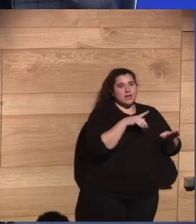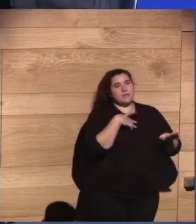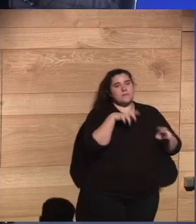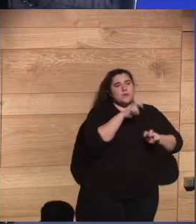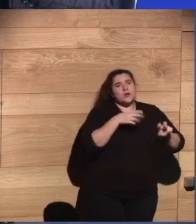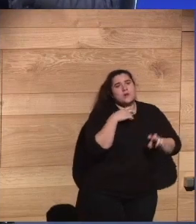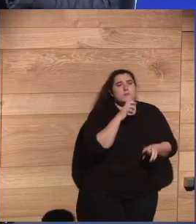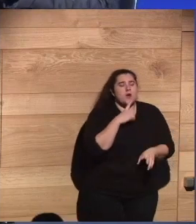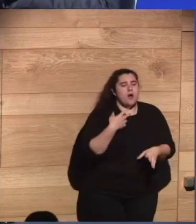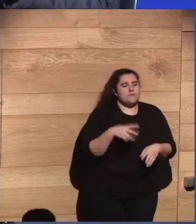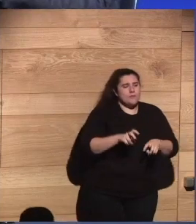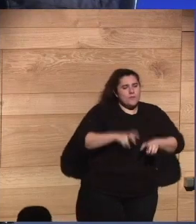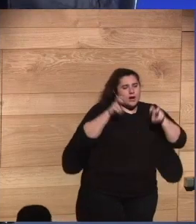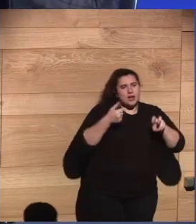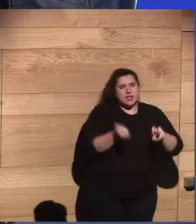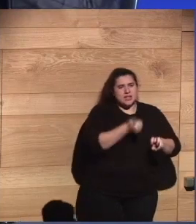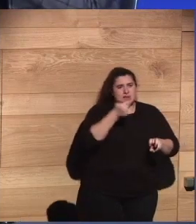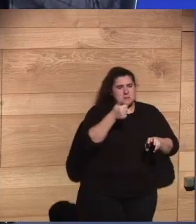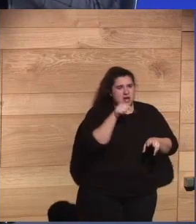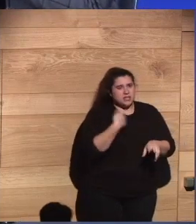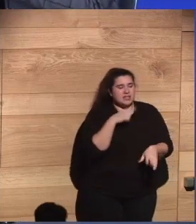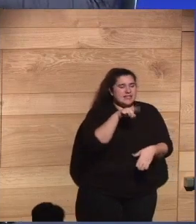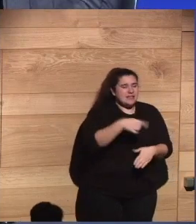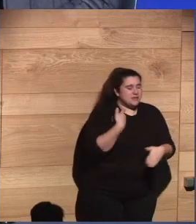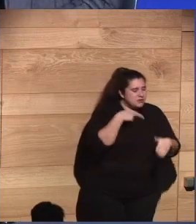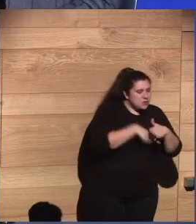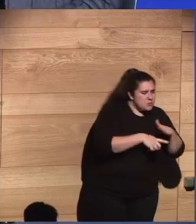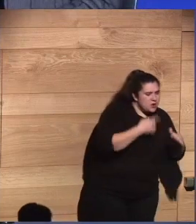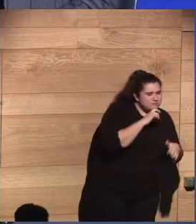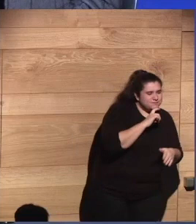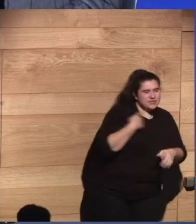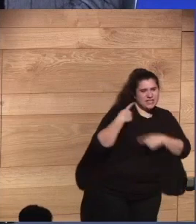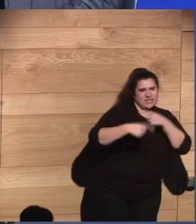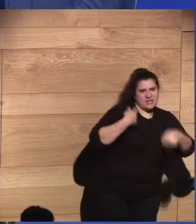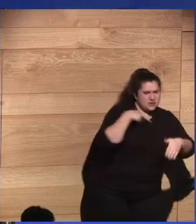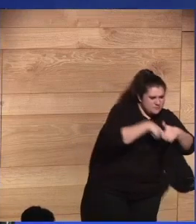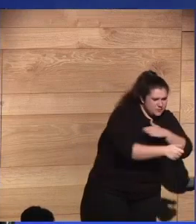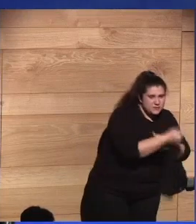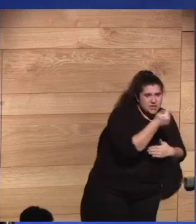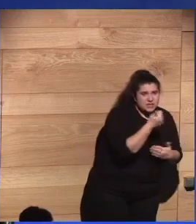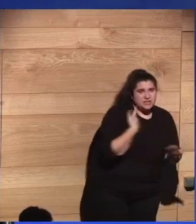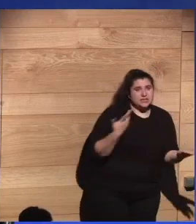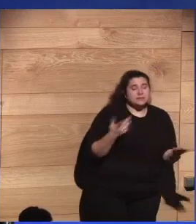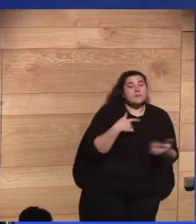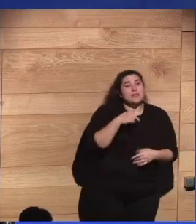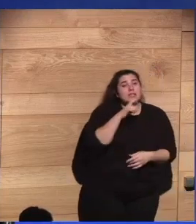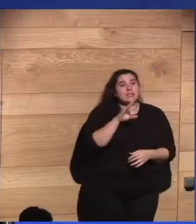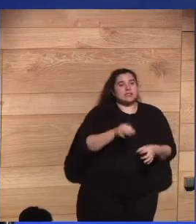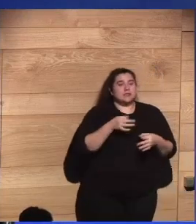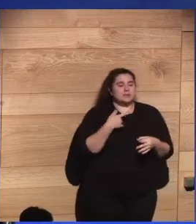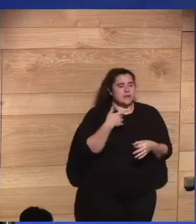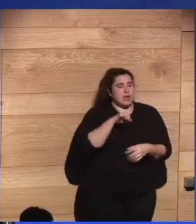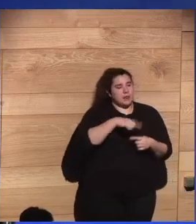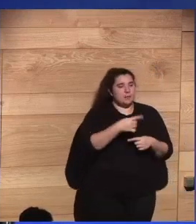más vanguardista y más cosmopolita, al mismo tiempo que entraba profundamente en la raíz. Eso siempre y luego el país